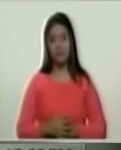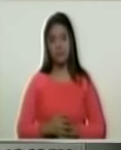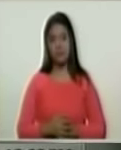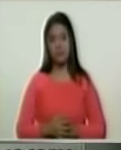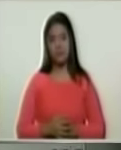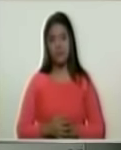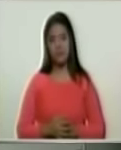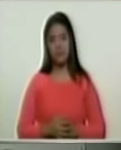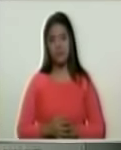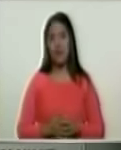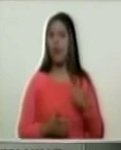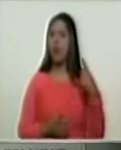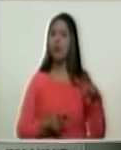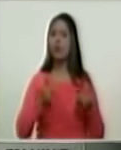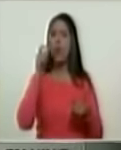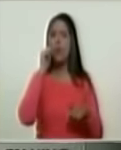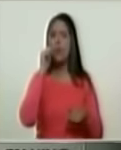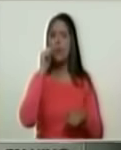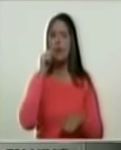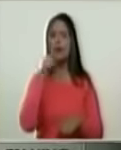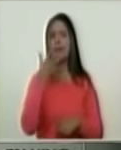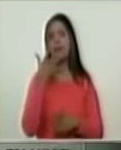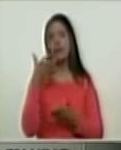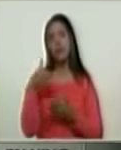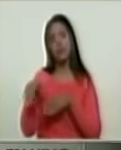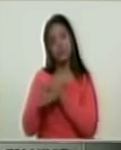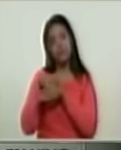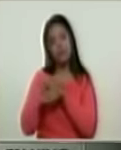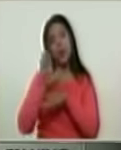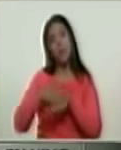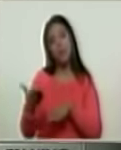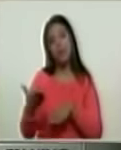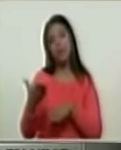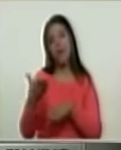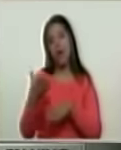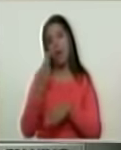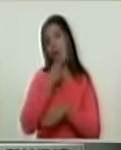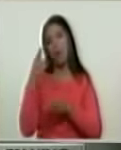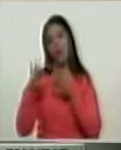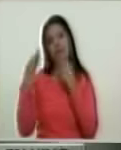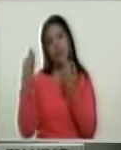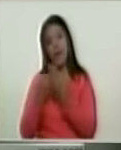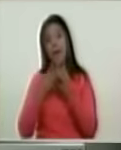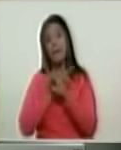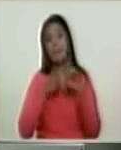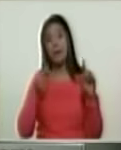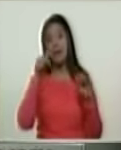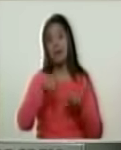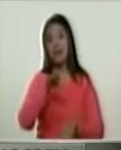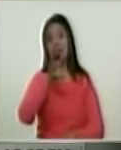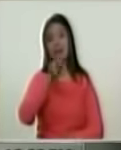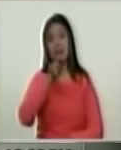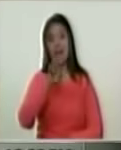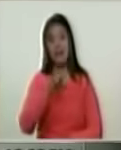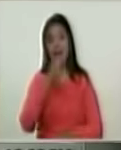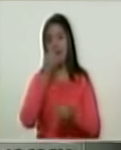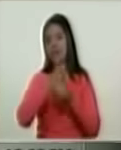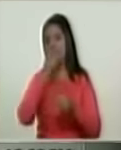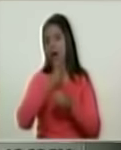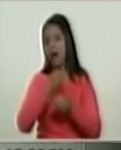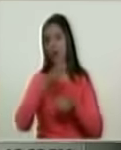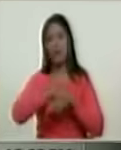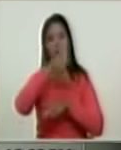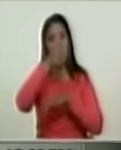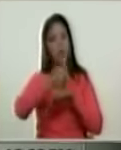el compañero rector Rondón se excusó por un compromiso familiar, pero todo el CNE en pleno y todos sus trabajadores, sus